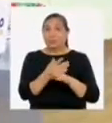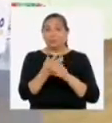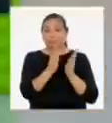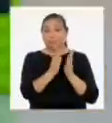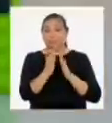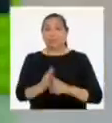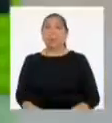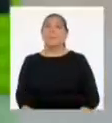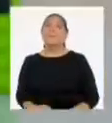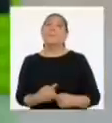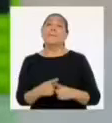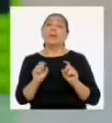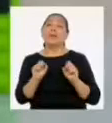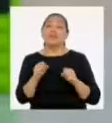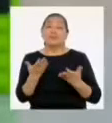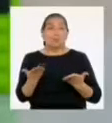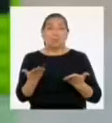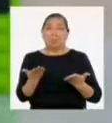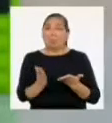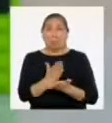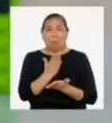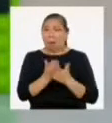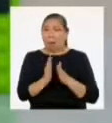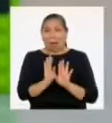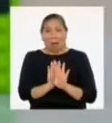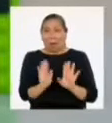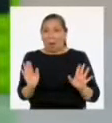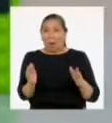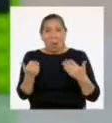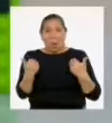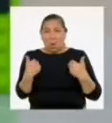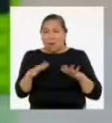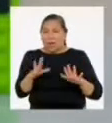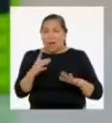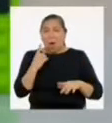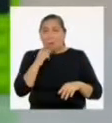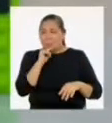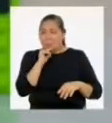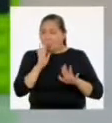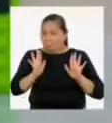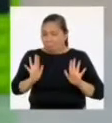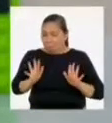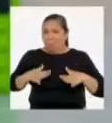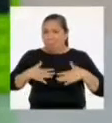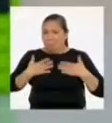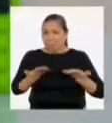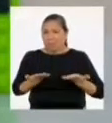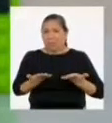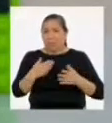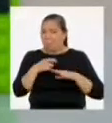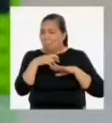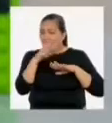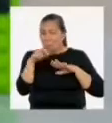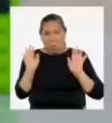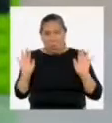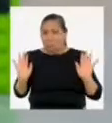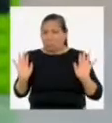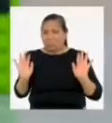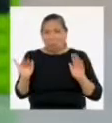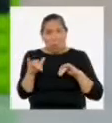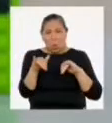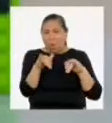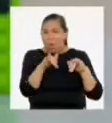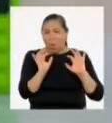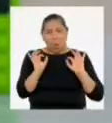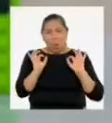esas disciplinas. Pero eso no es ningún problema. Cualquier chica o chico puede dedicarse a cualquier profesión. Todas